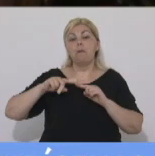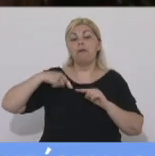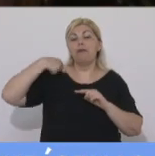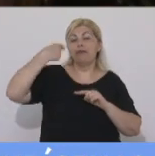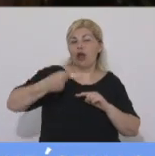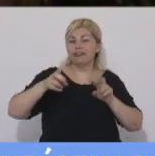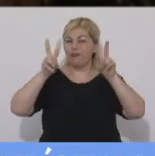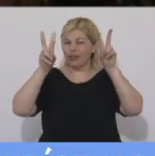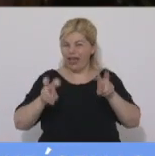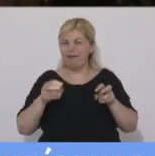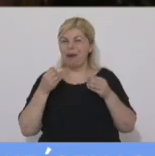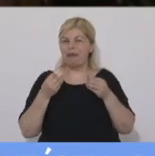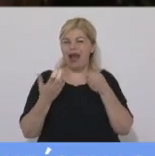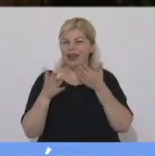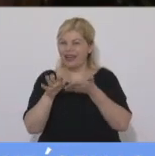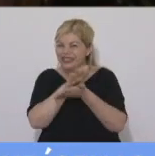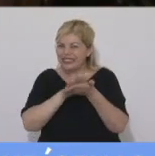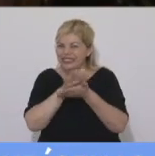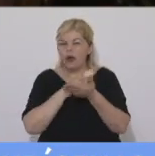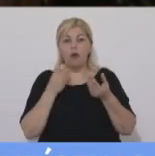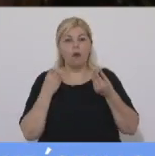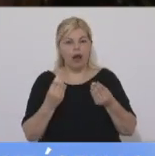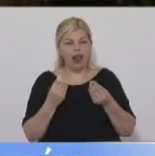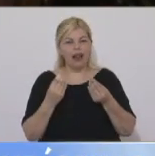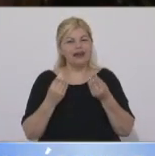discusión sea el debate